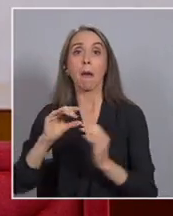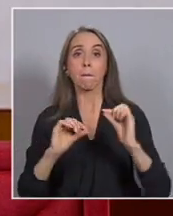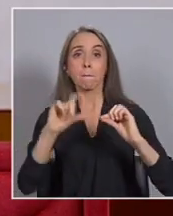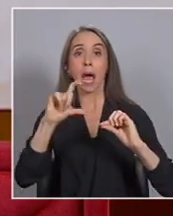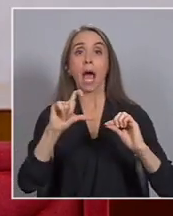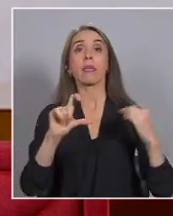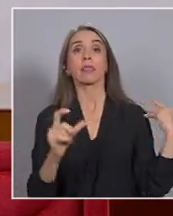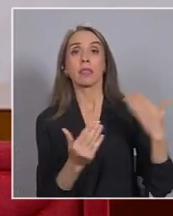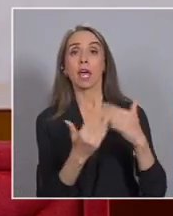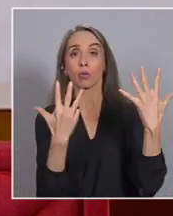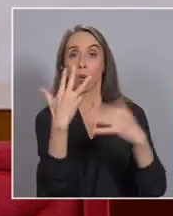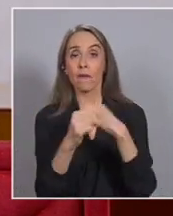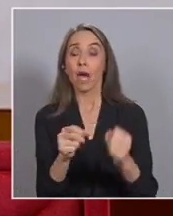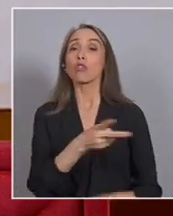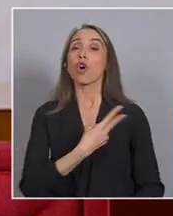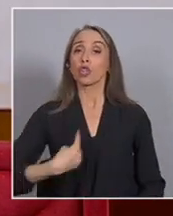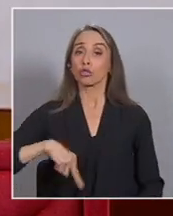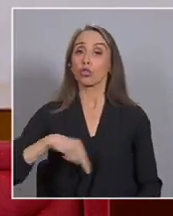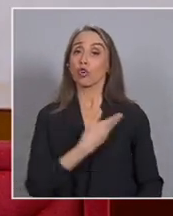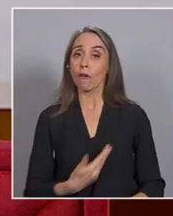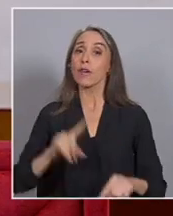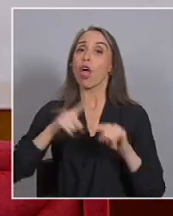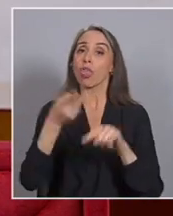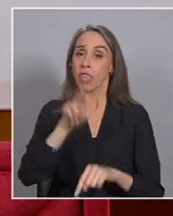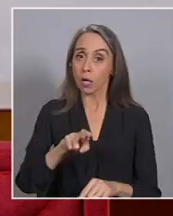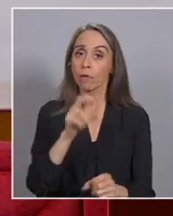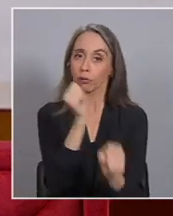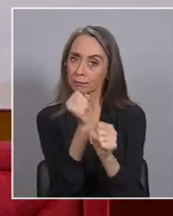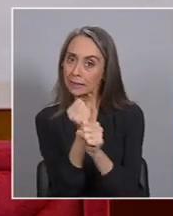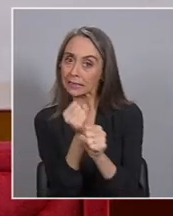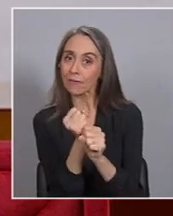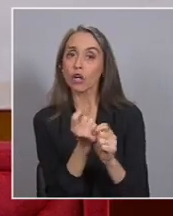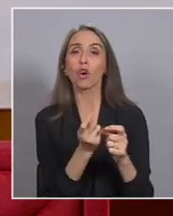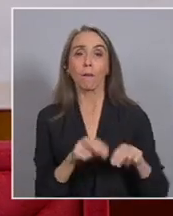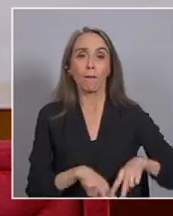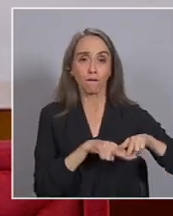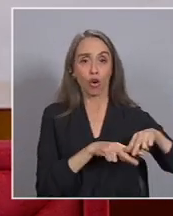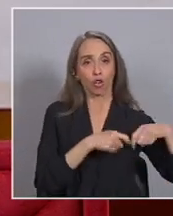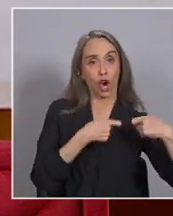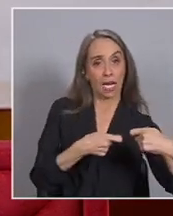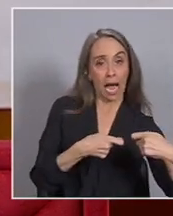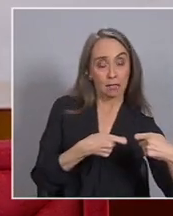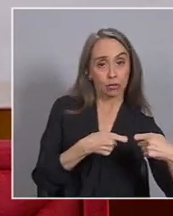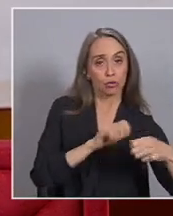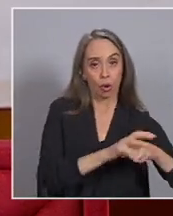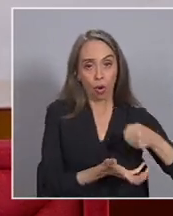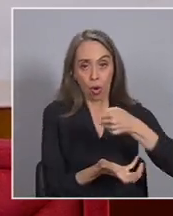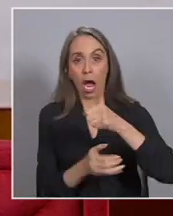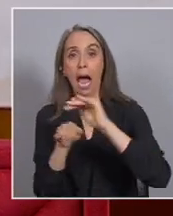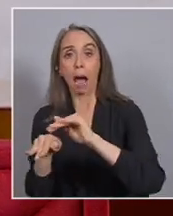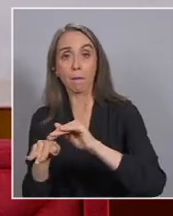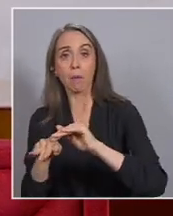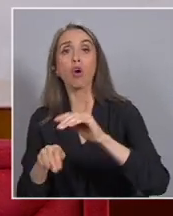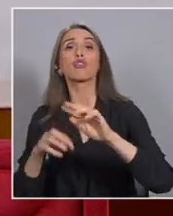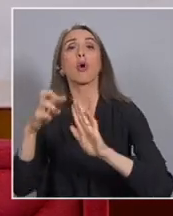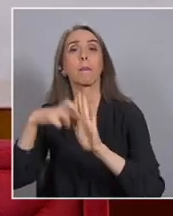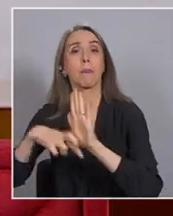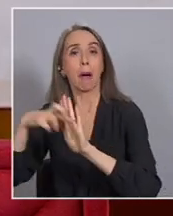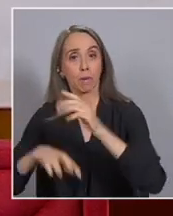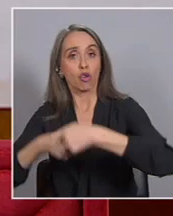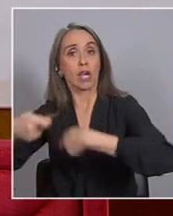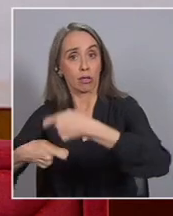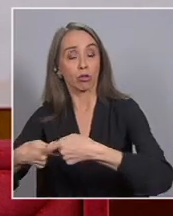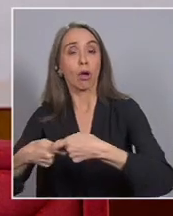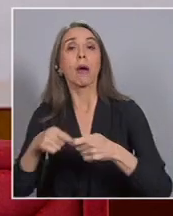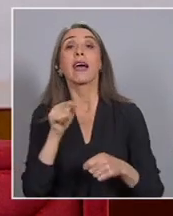Nuevamente, nosotros como gobierno hemos hecho nuestra tarea en materia de gasto y de apoyo a la inversión de los proyectos, pero esto es el